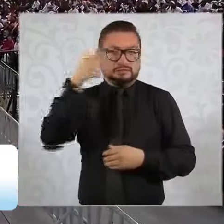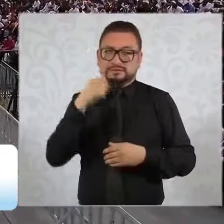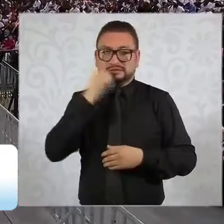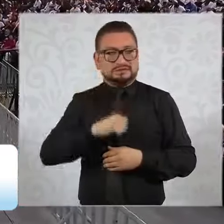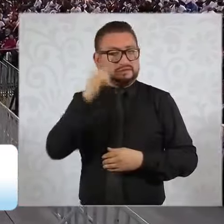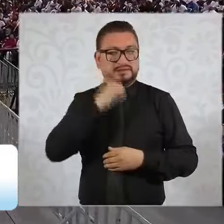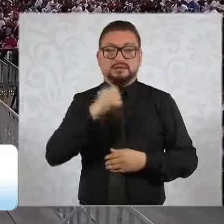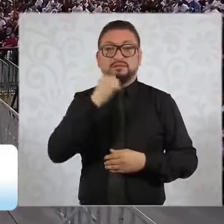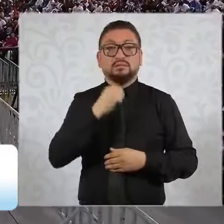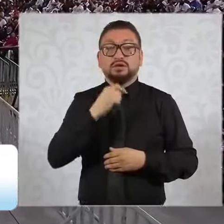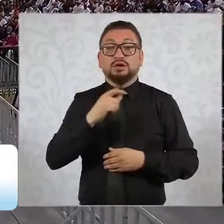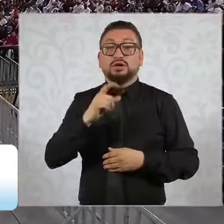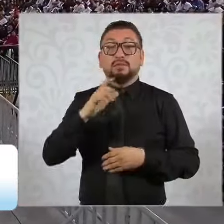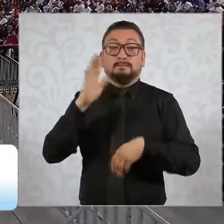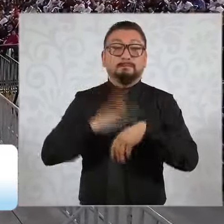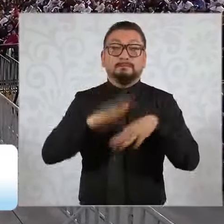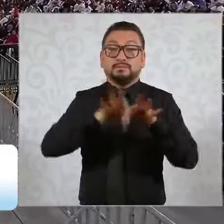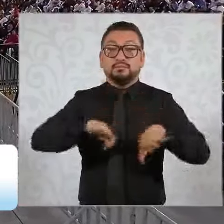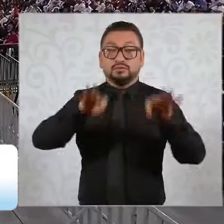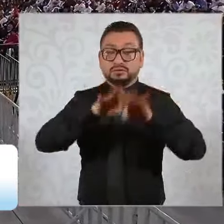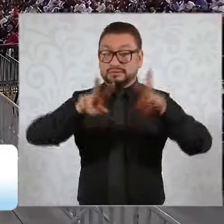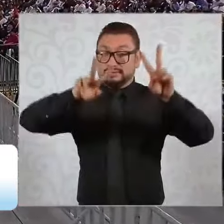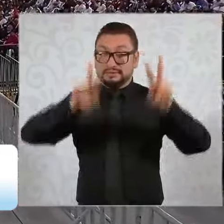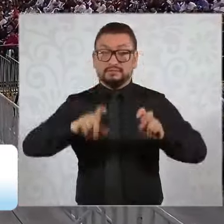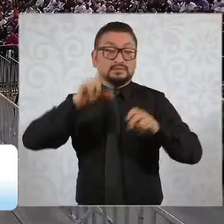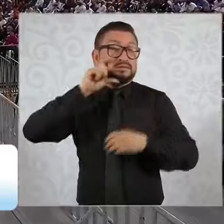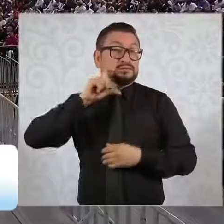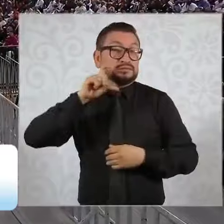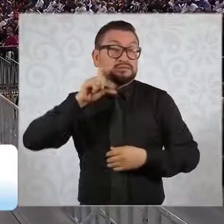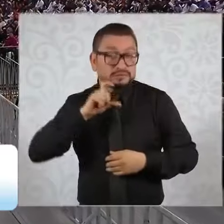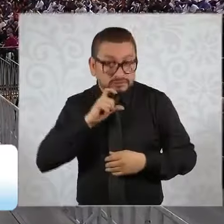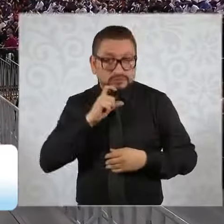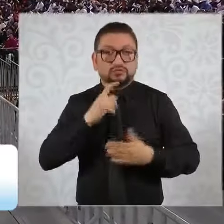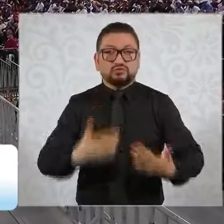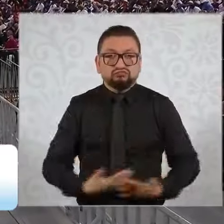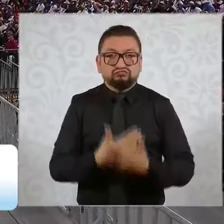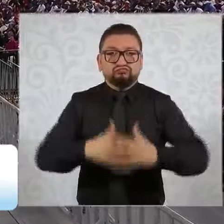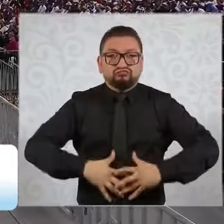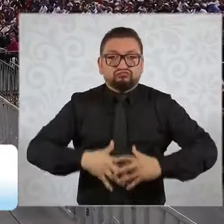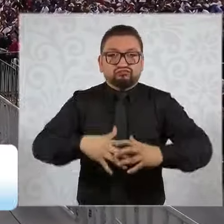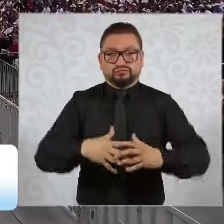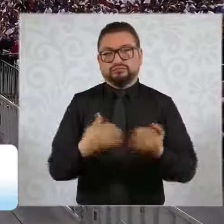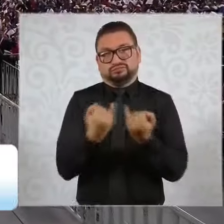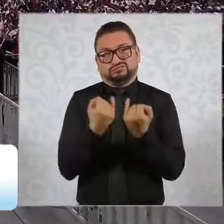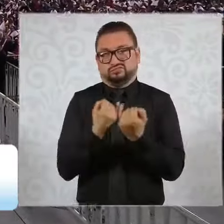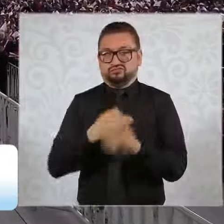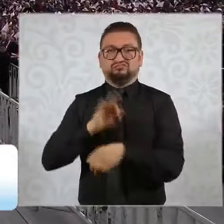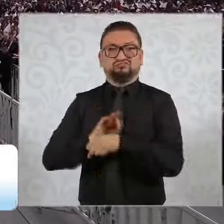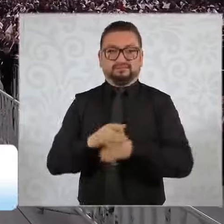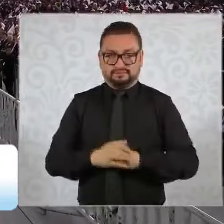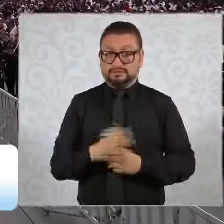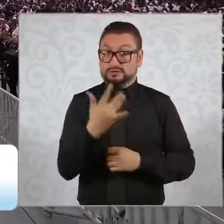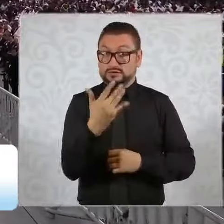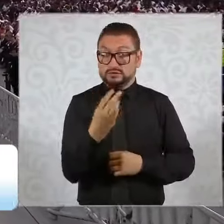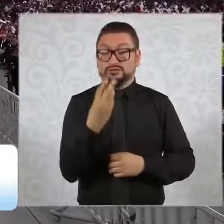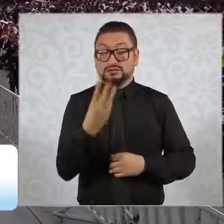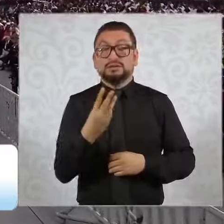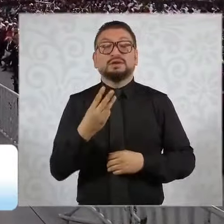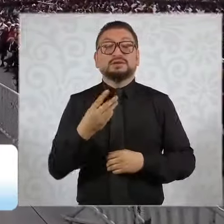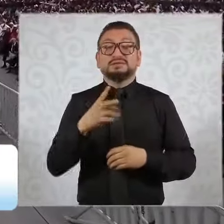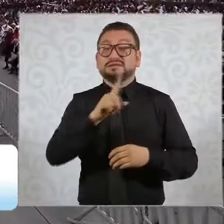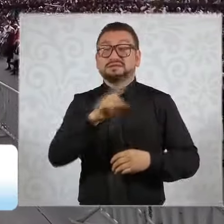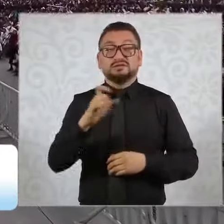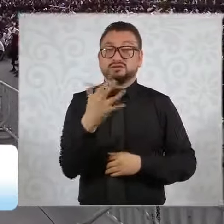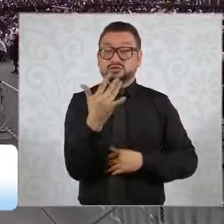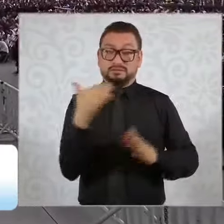se refiere a salud sexual y reproductiva. 53. Más de 150